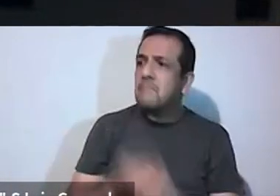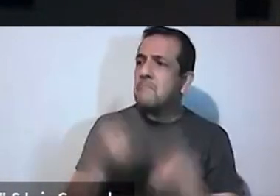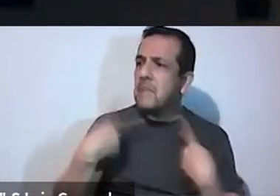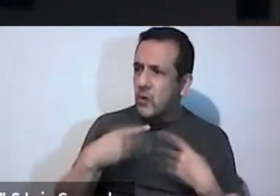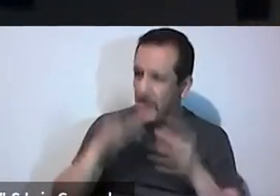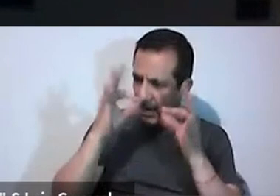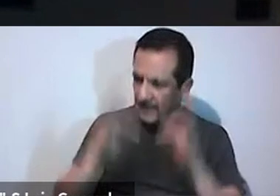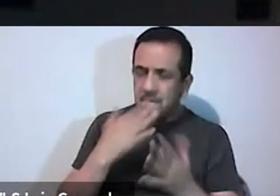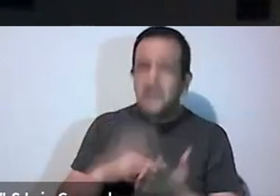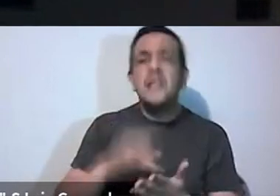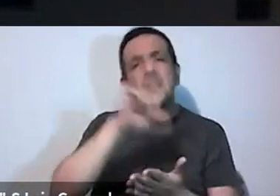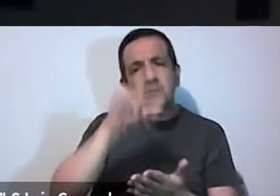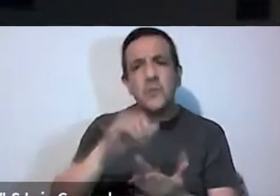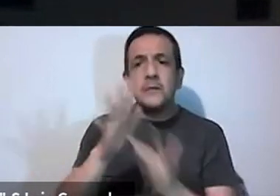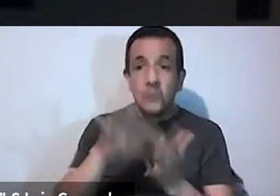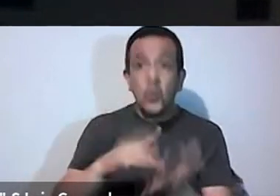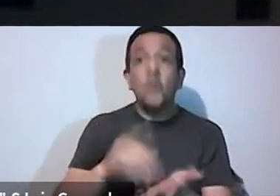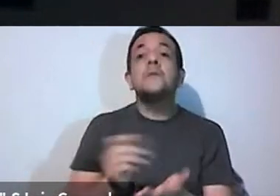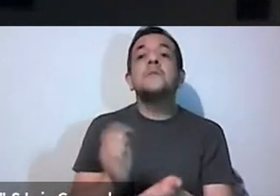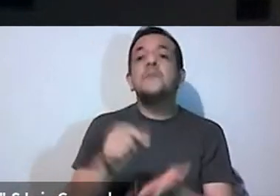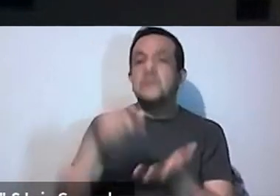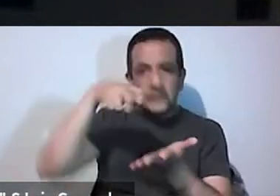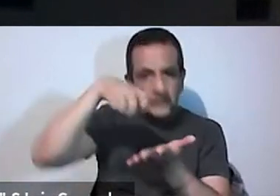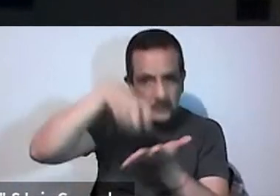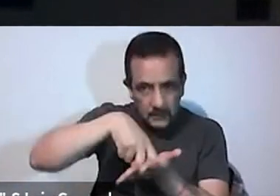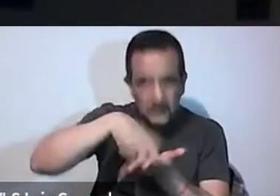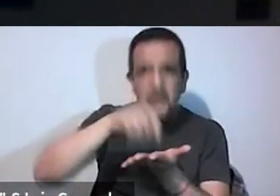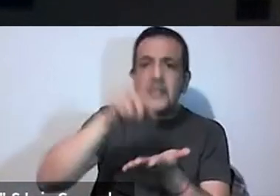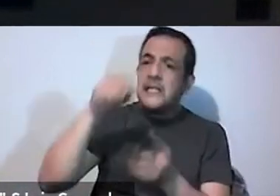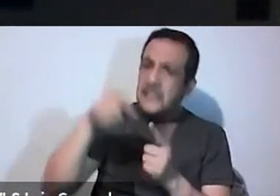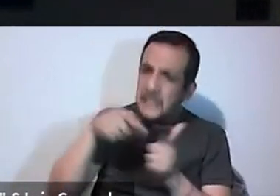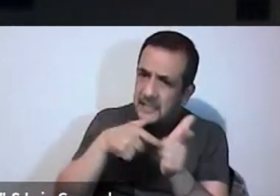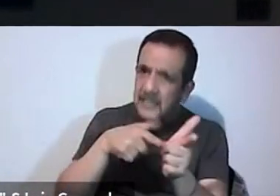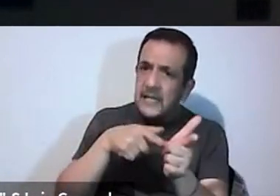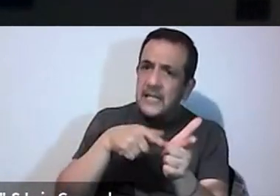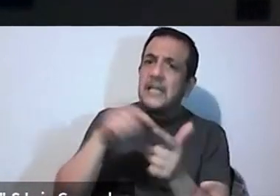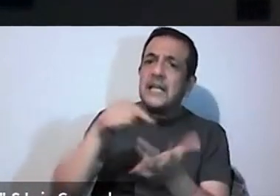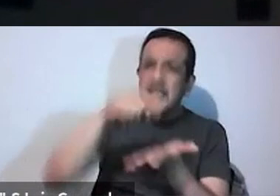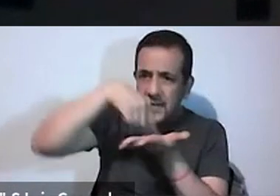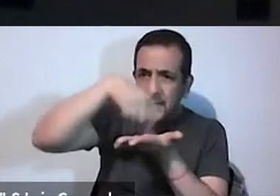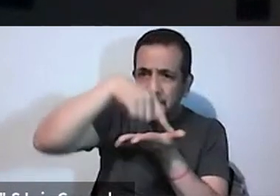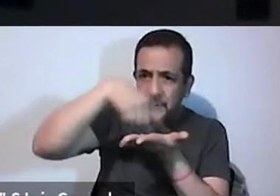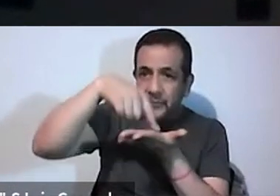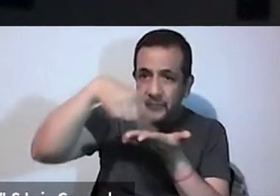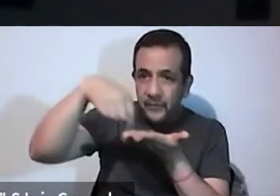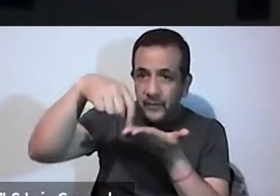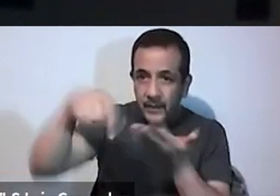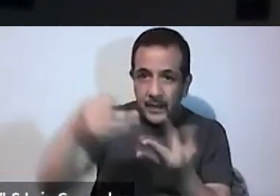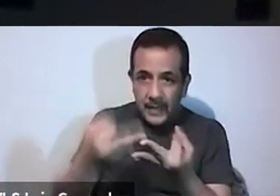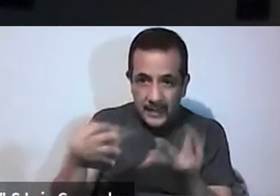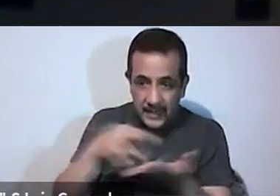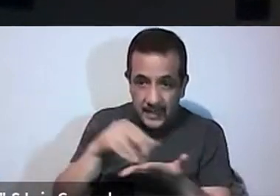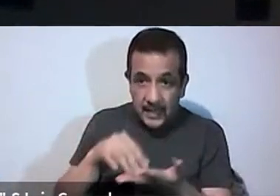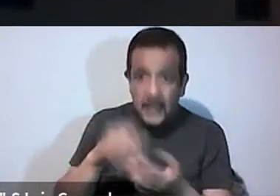Se inclina de nuevo y sigue escribiendo en el suelo. Y fíjense, dice, al oír esto, se